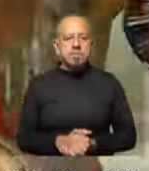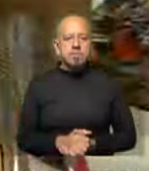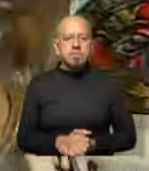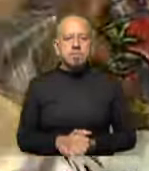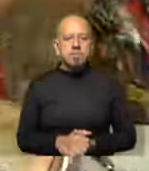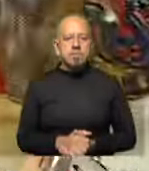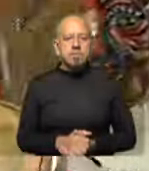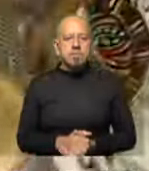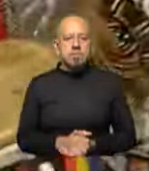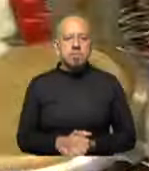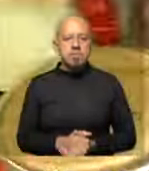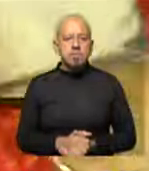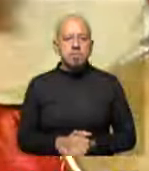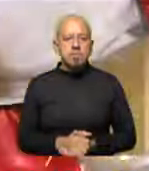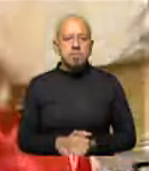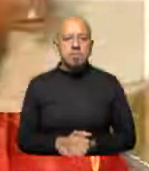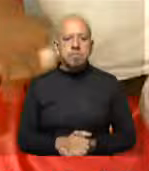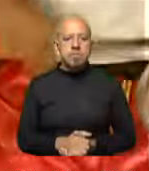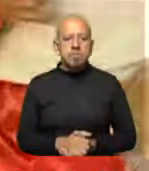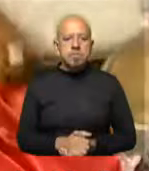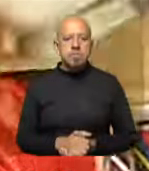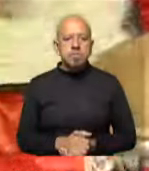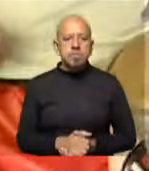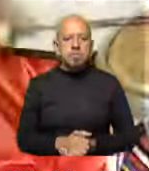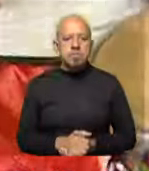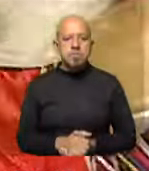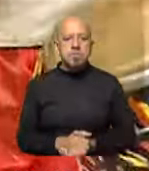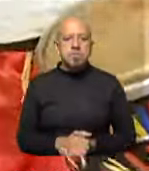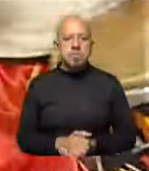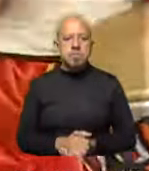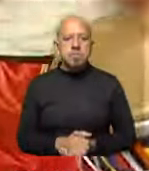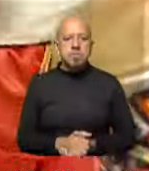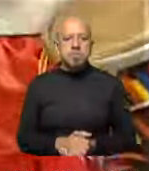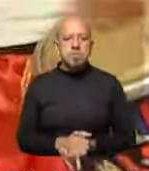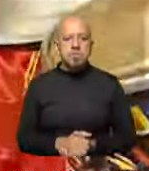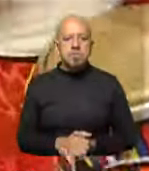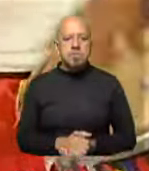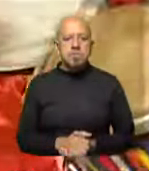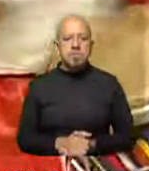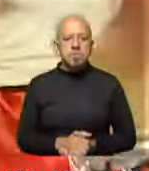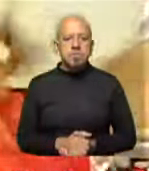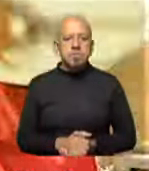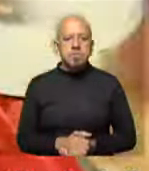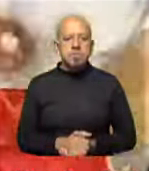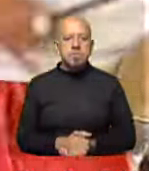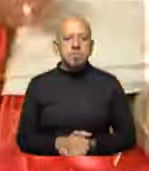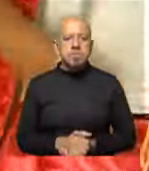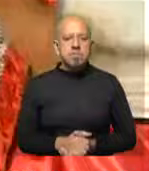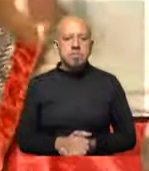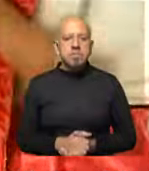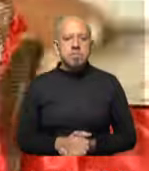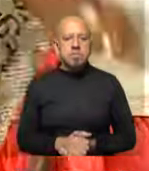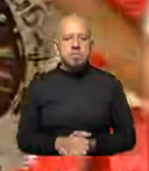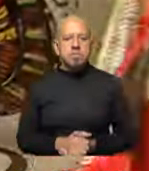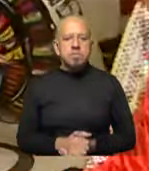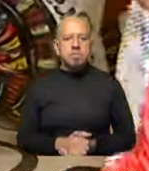están está desfilando La comparsa integración creo que aparecía ahí a ver estoy un poco más lejos ahí lo Ahí